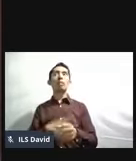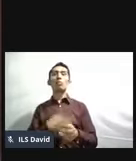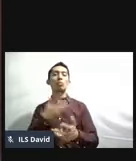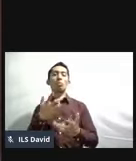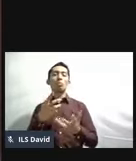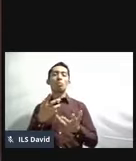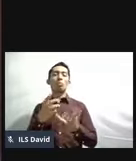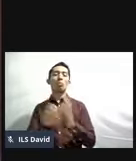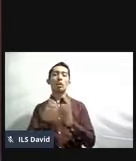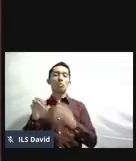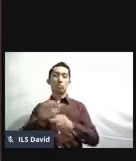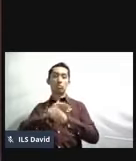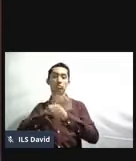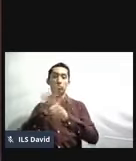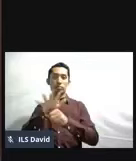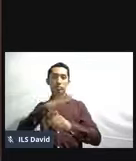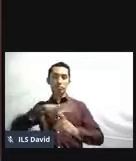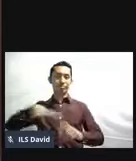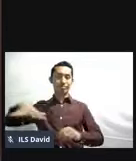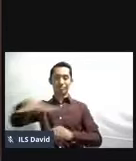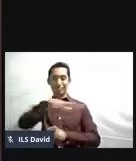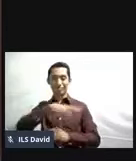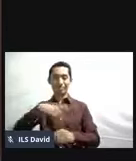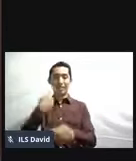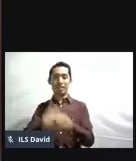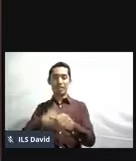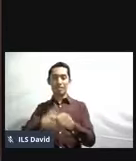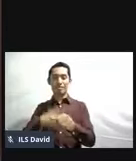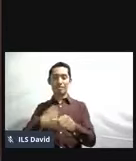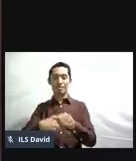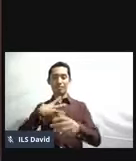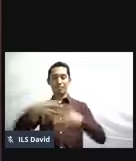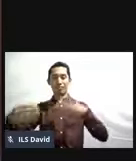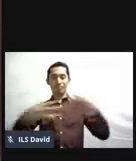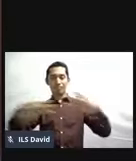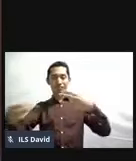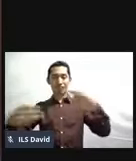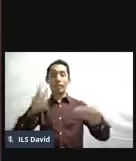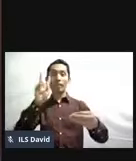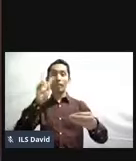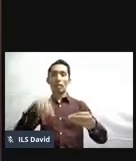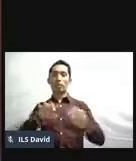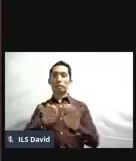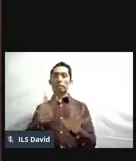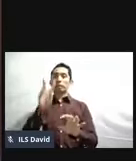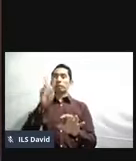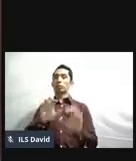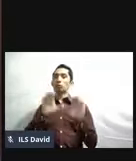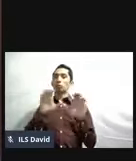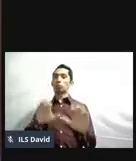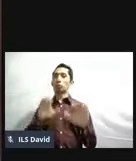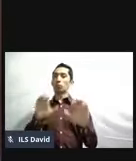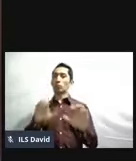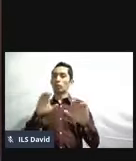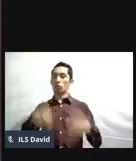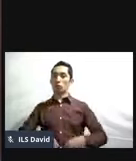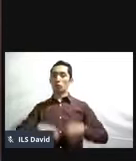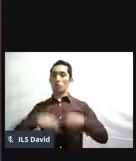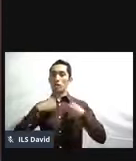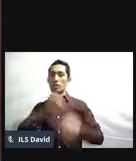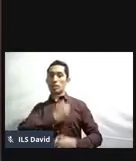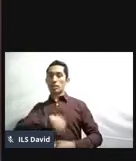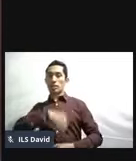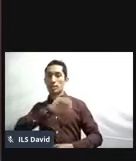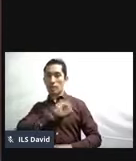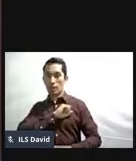en este contexto tan, tan difícil y tan, tan delicado, pues, que es la condición sanitaria, entonces,